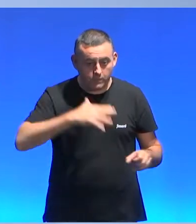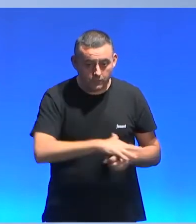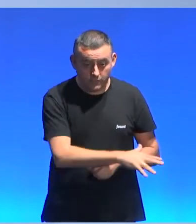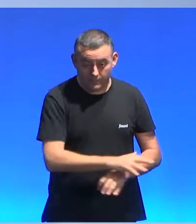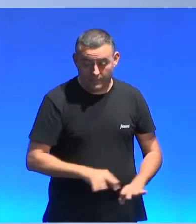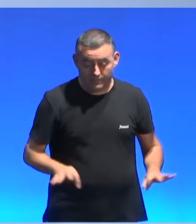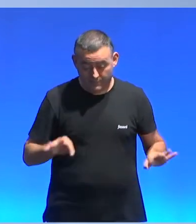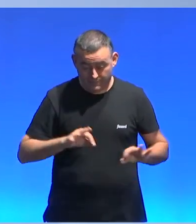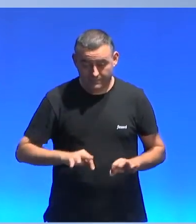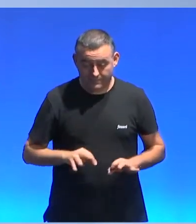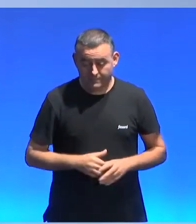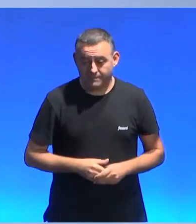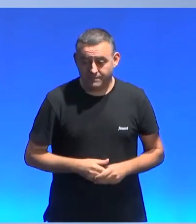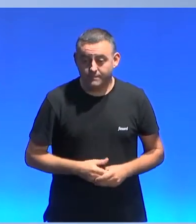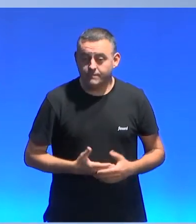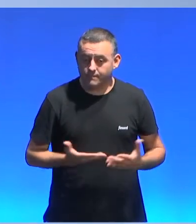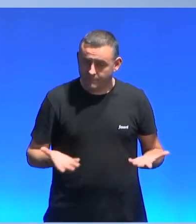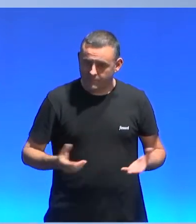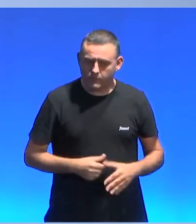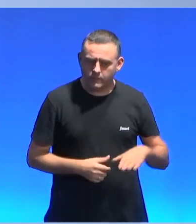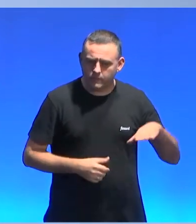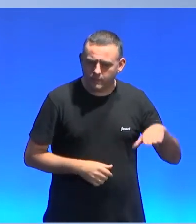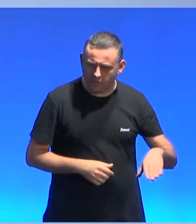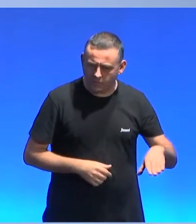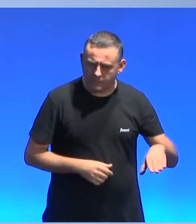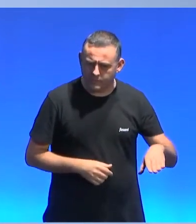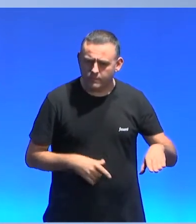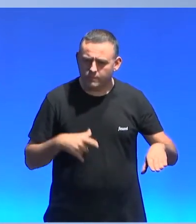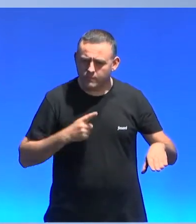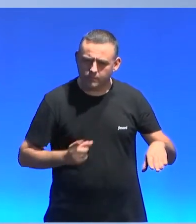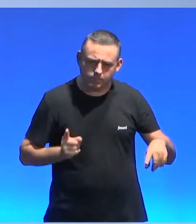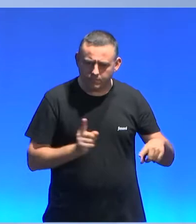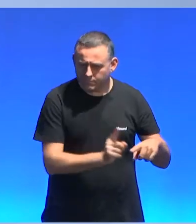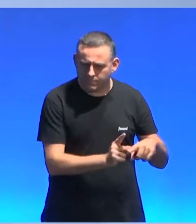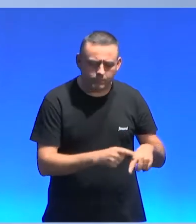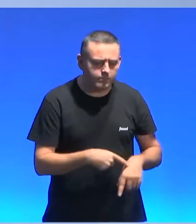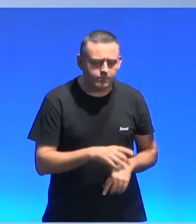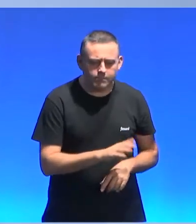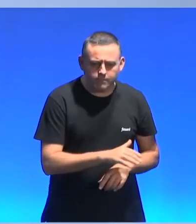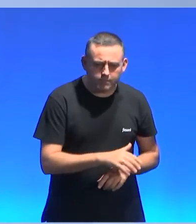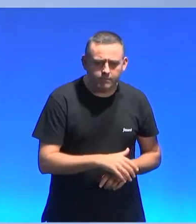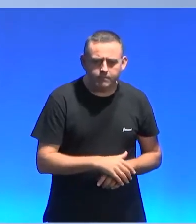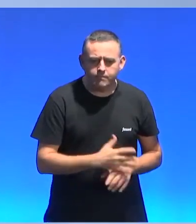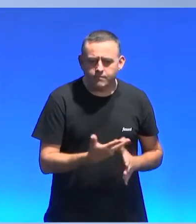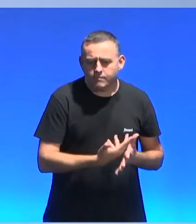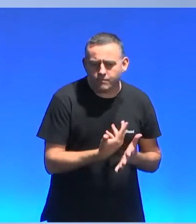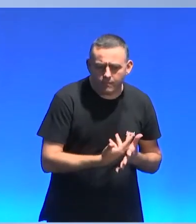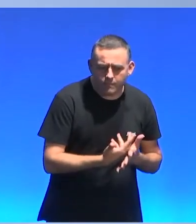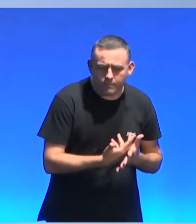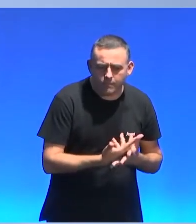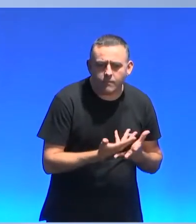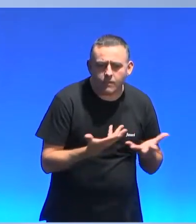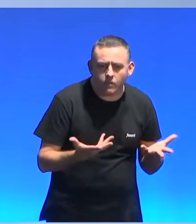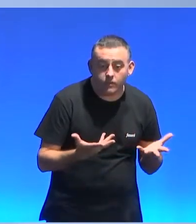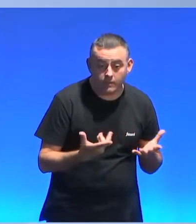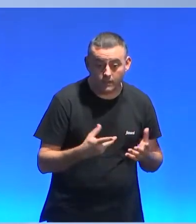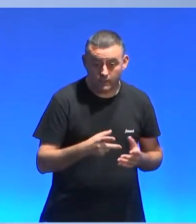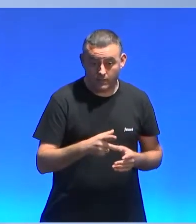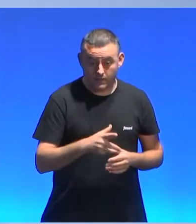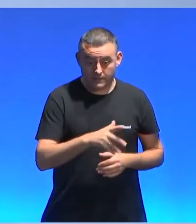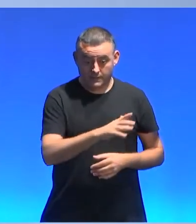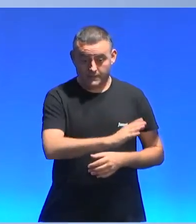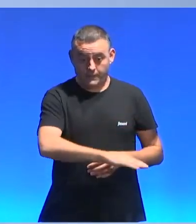después de esta aclaración de Aurelio, los otros niños empiezan a comentar de